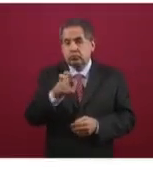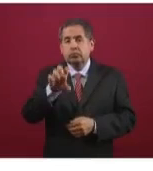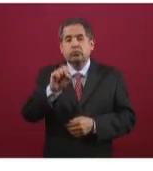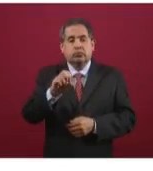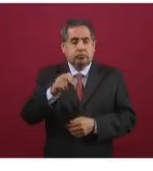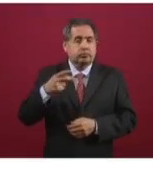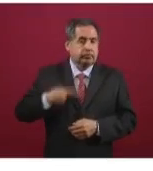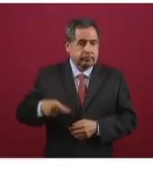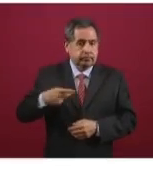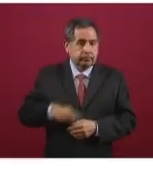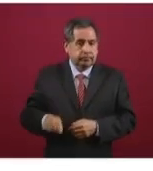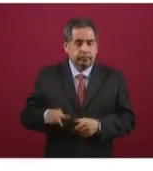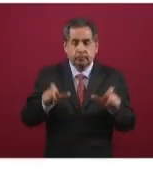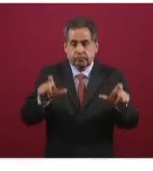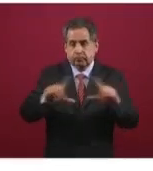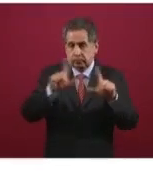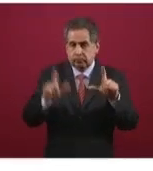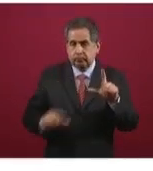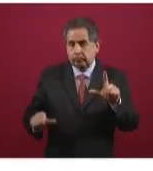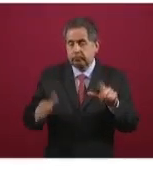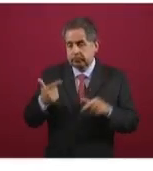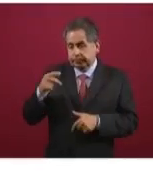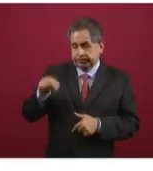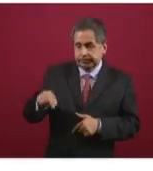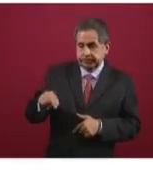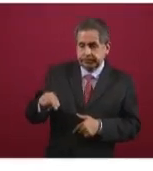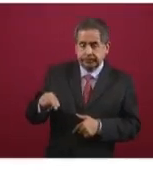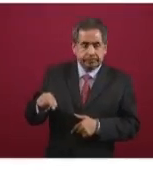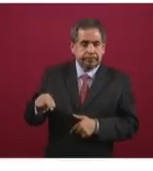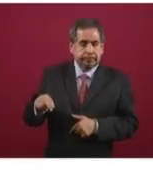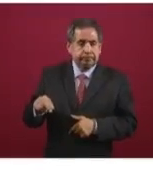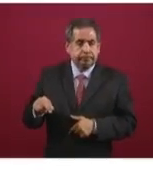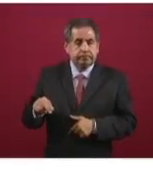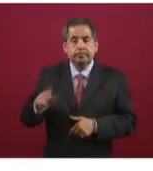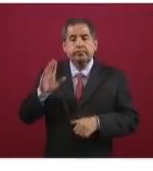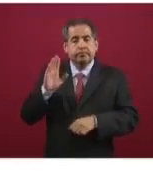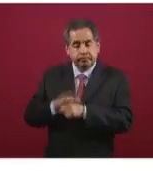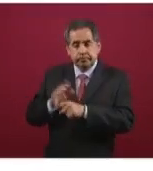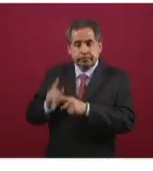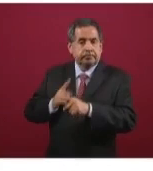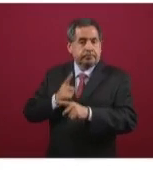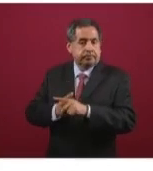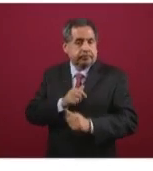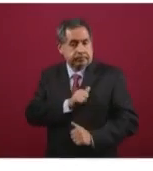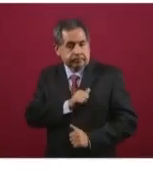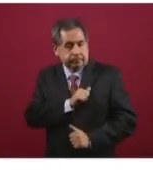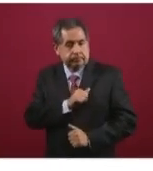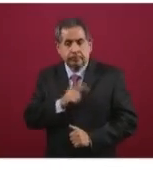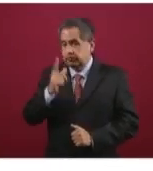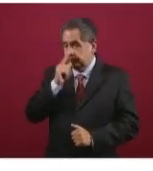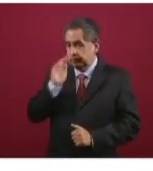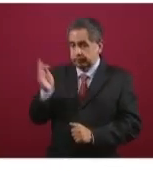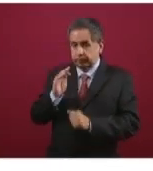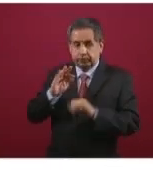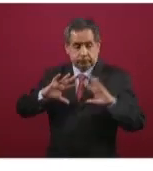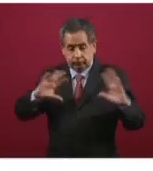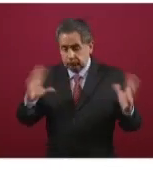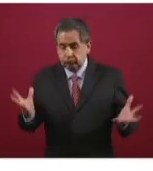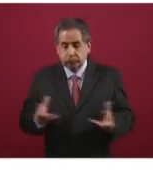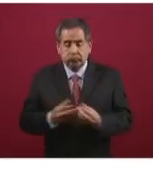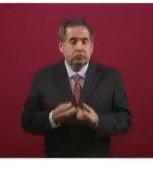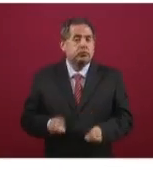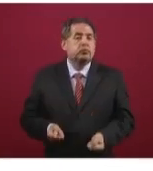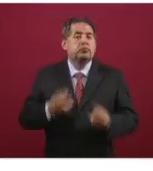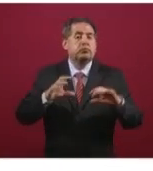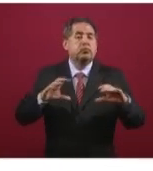Nacional. Si sumamos el despliegue permanente de Sedena y de Policía Federal, en el estado